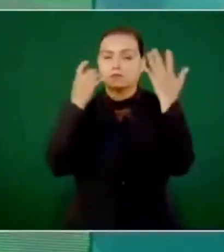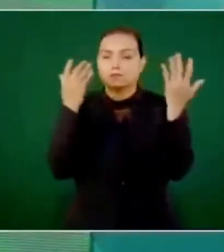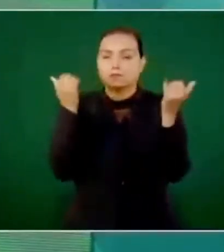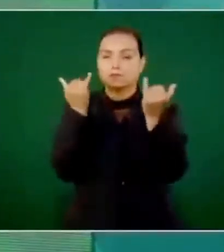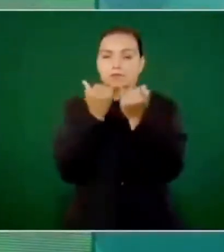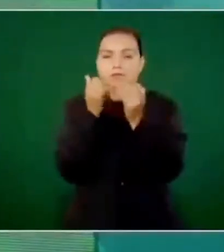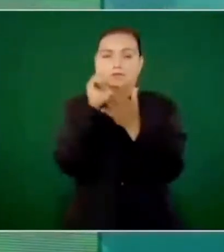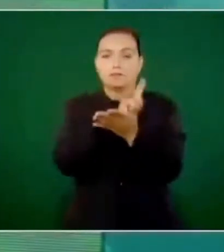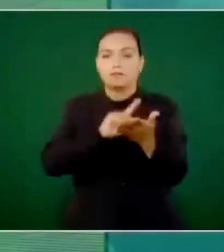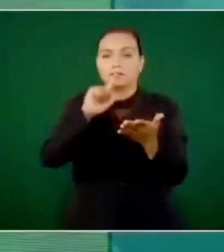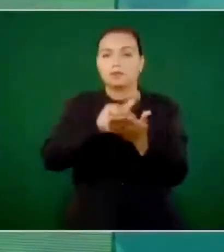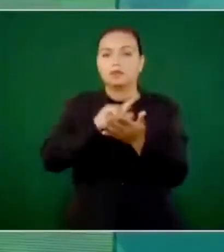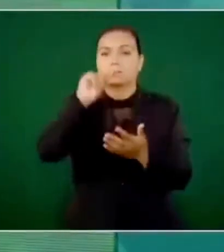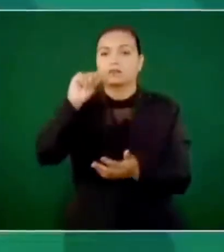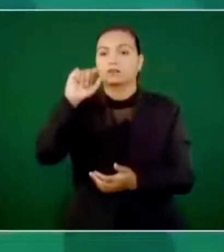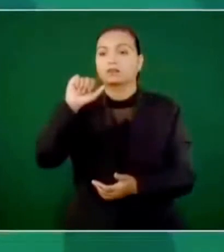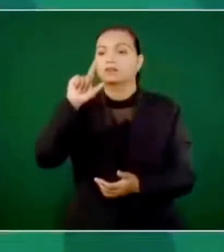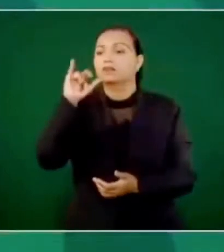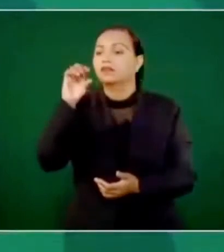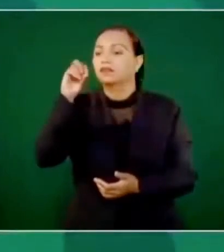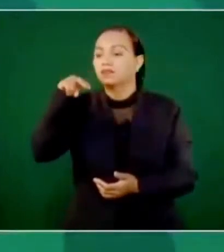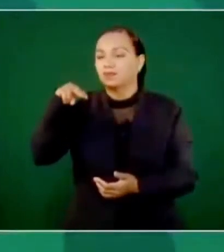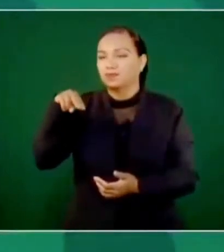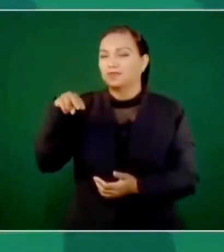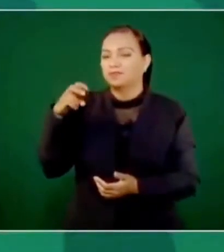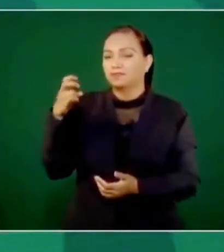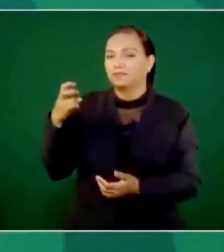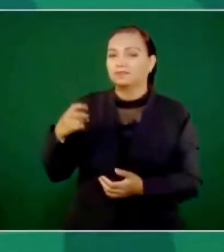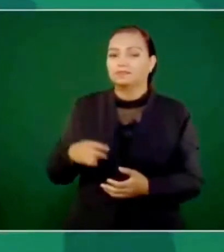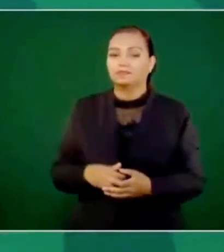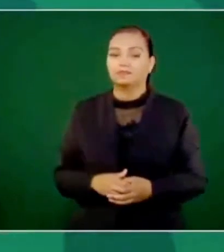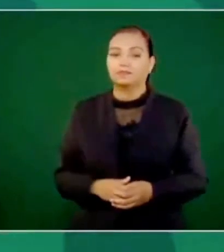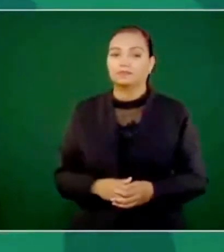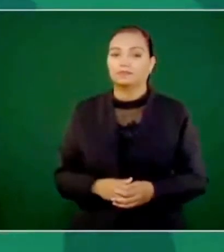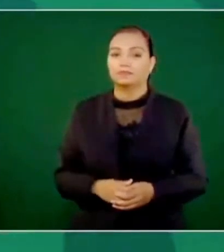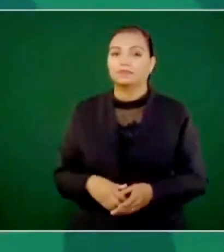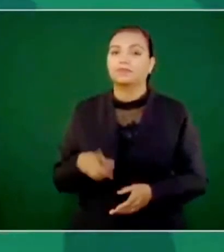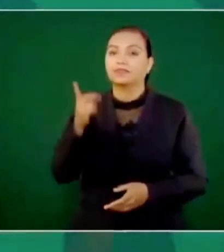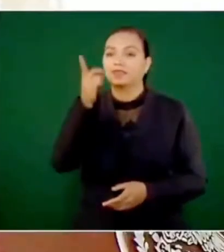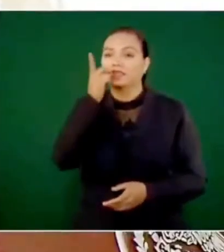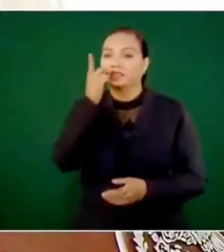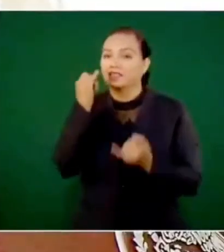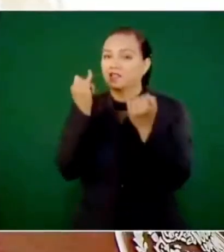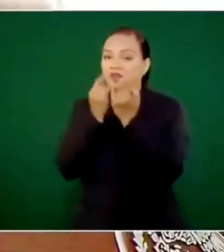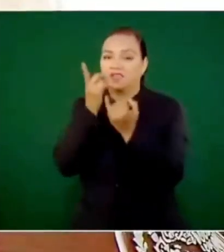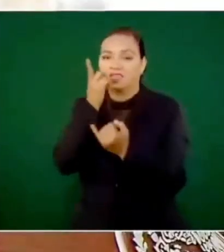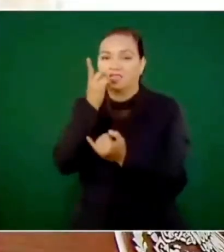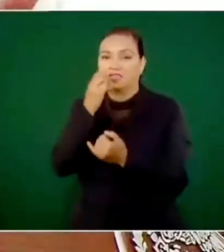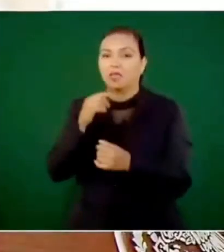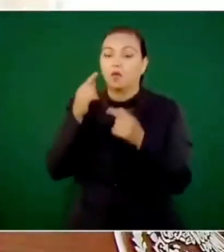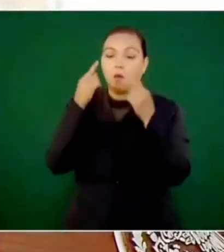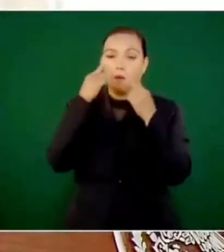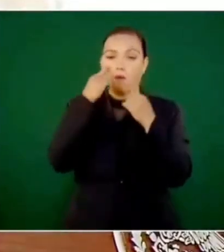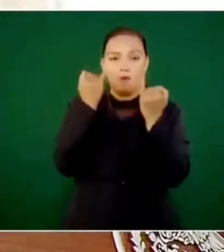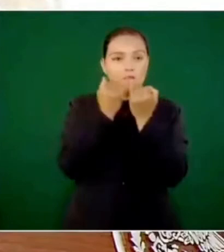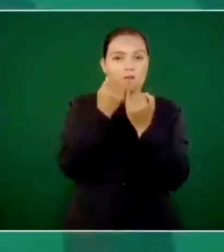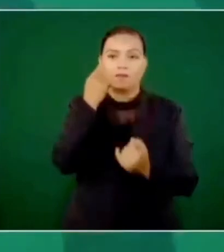concepción tiene que ver con la ley del talión. el diente por diente, ojo por